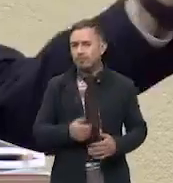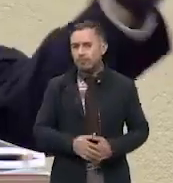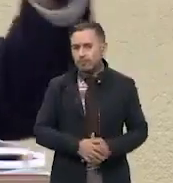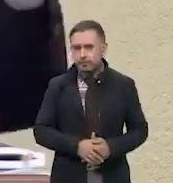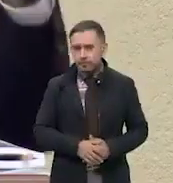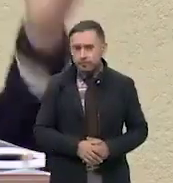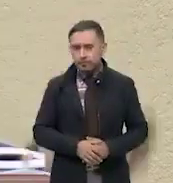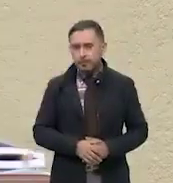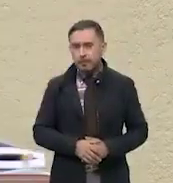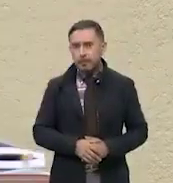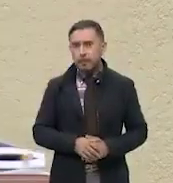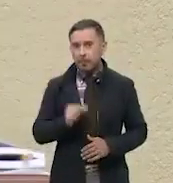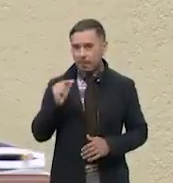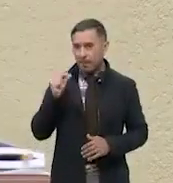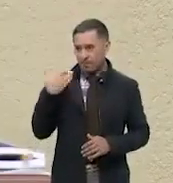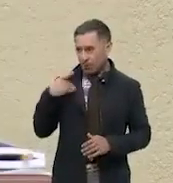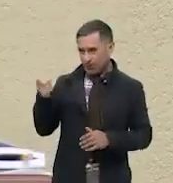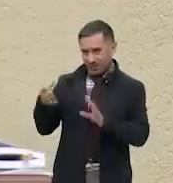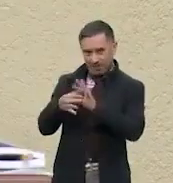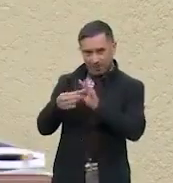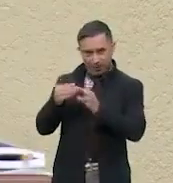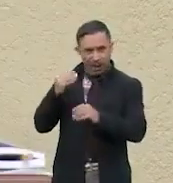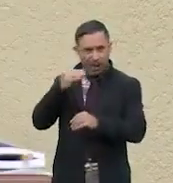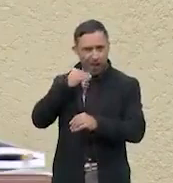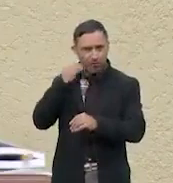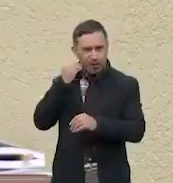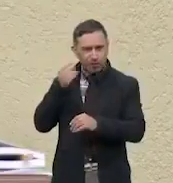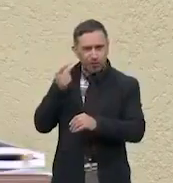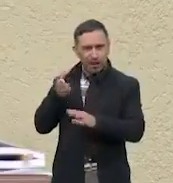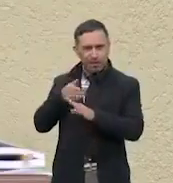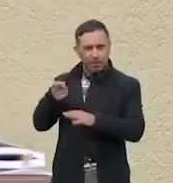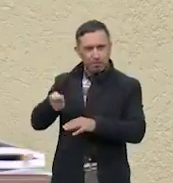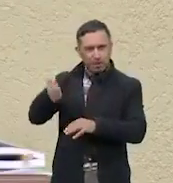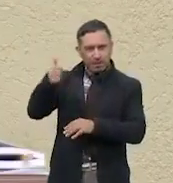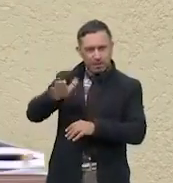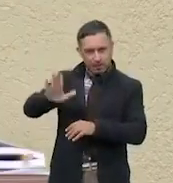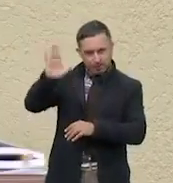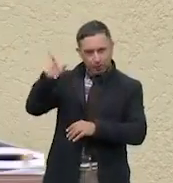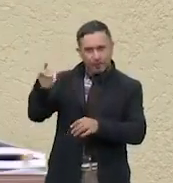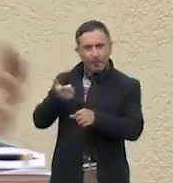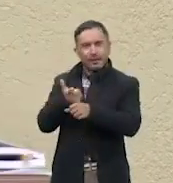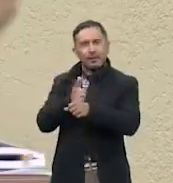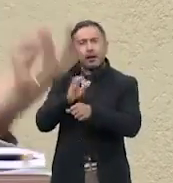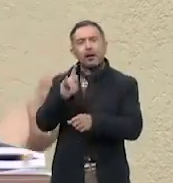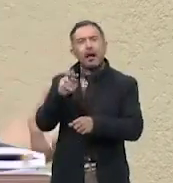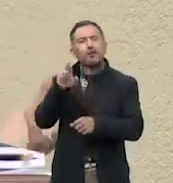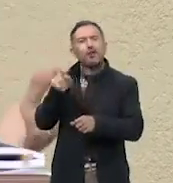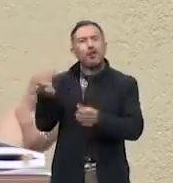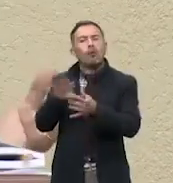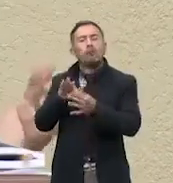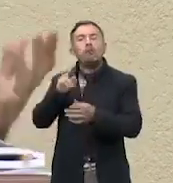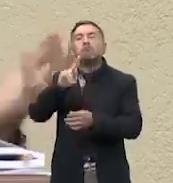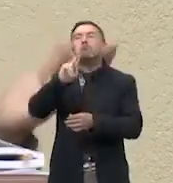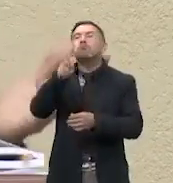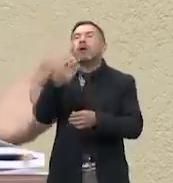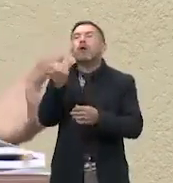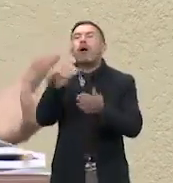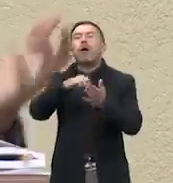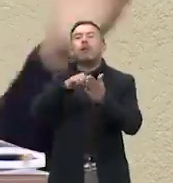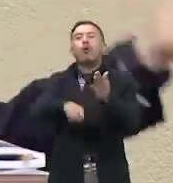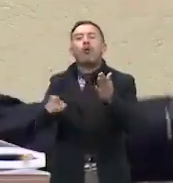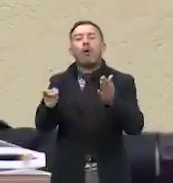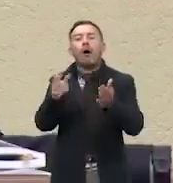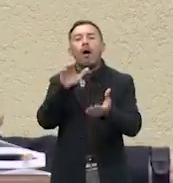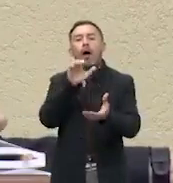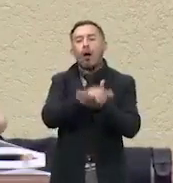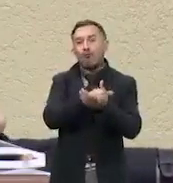Ya se mencionaba el caso de los abogados. En su primera intervención, el licenciado Castro decía, es que es como si una cónyuge que es abogada le